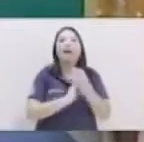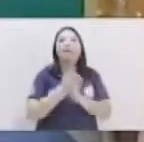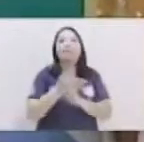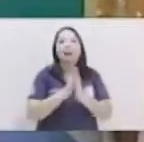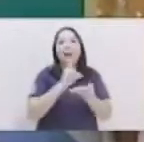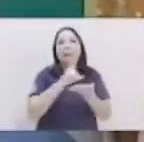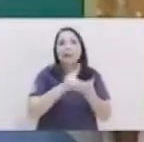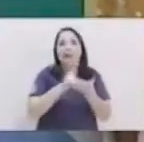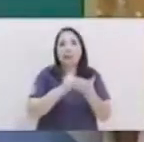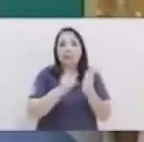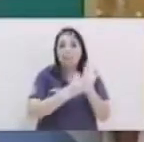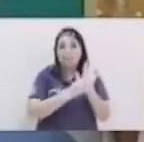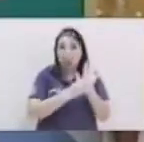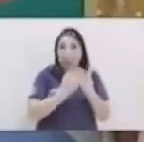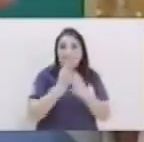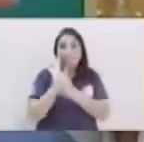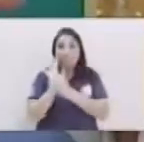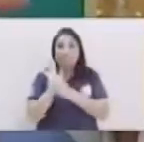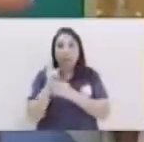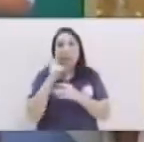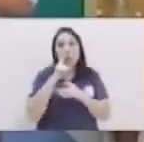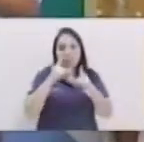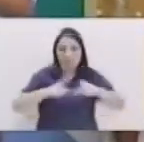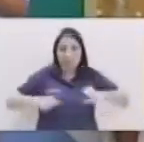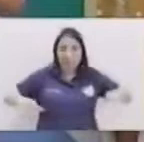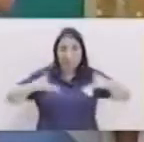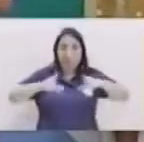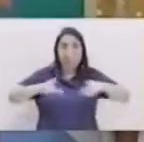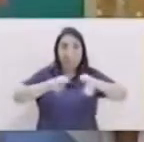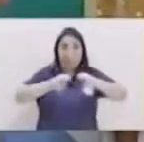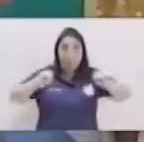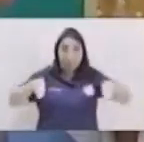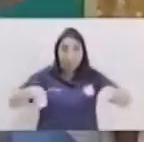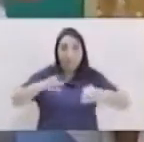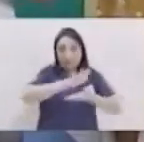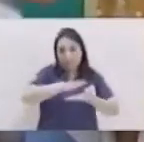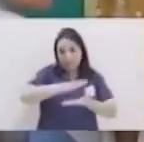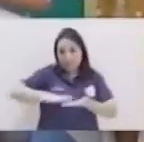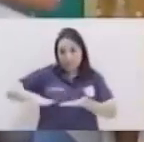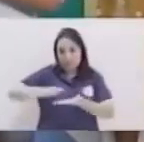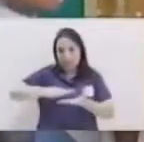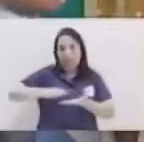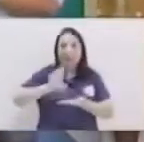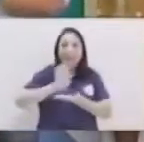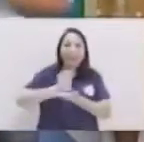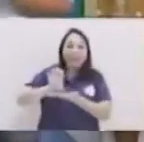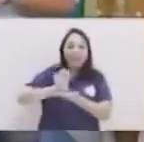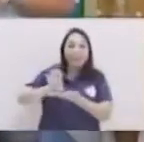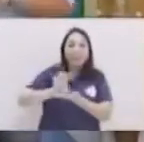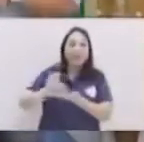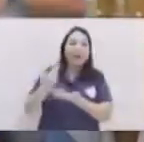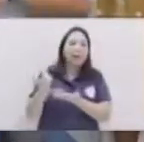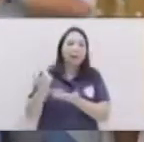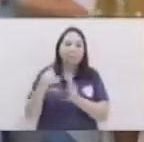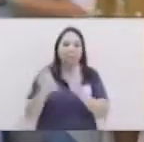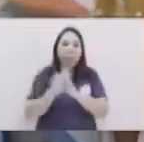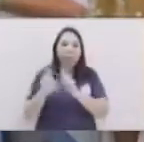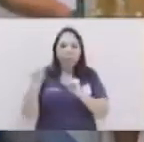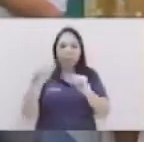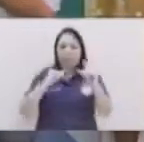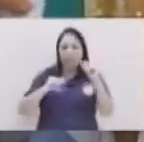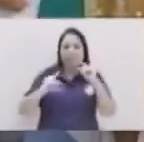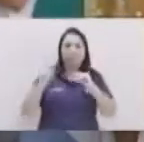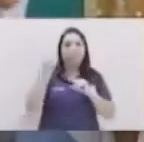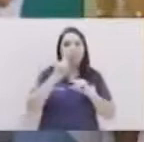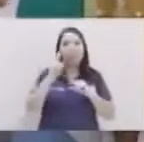limpien su espacio de trabajo, traten de tenerlo lo más limpio y ordenado posible para poder evitar cualquier complicación ante esta